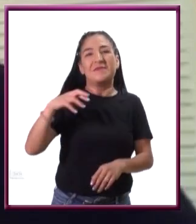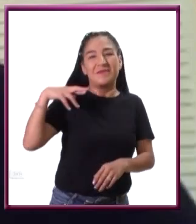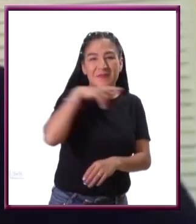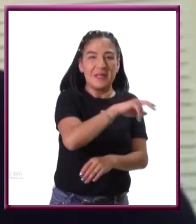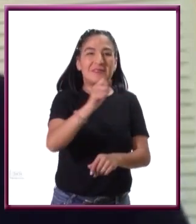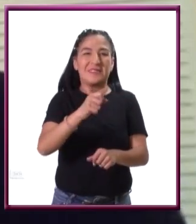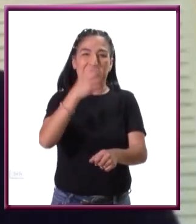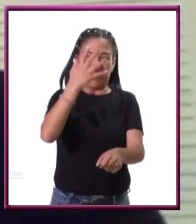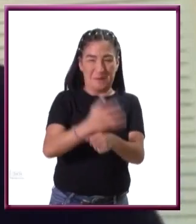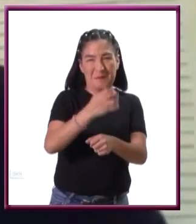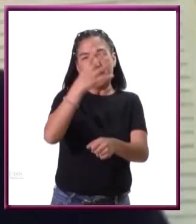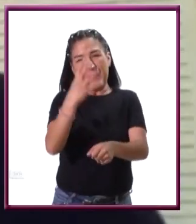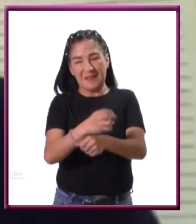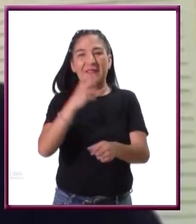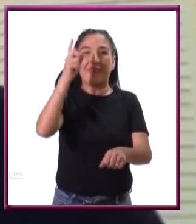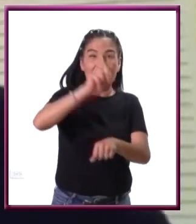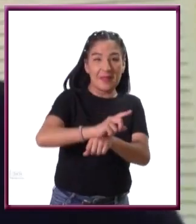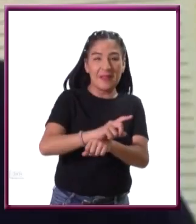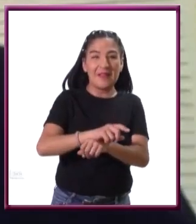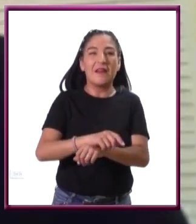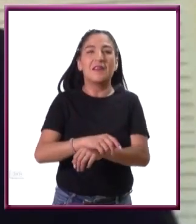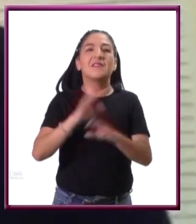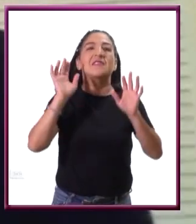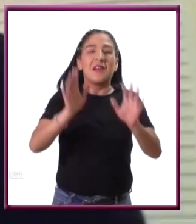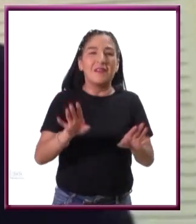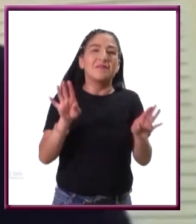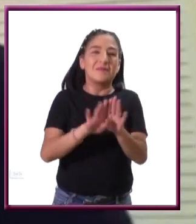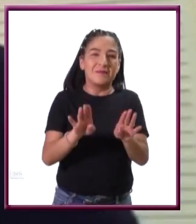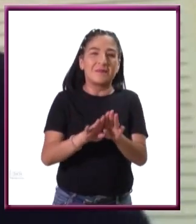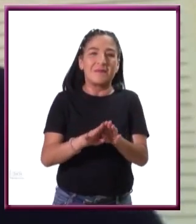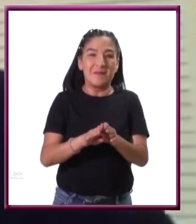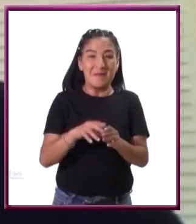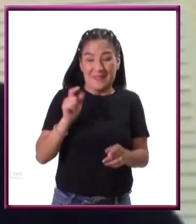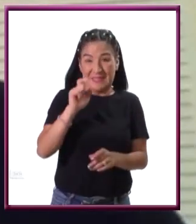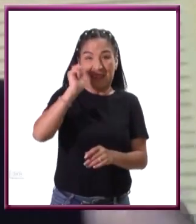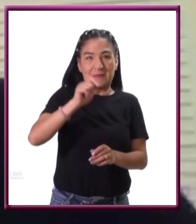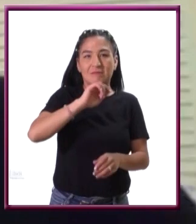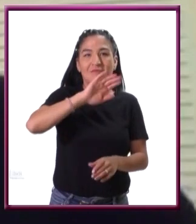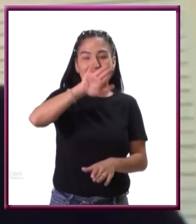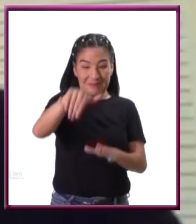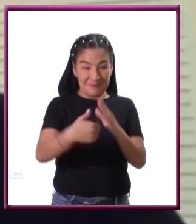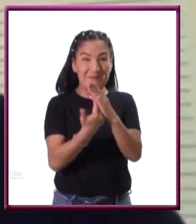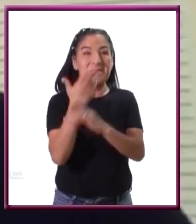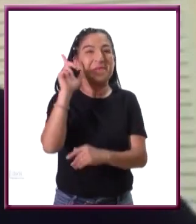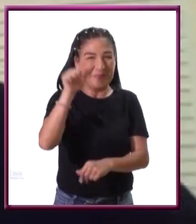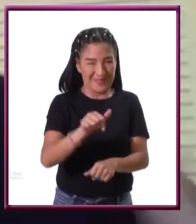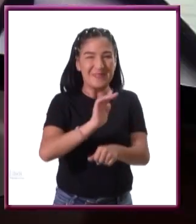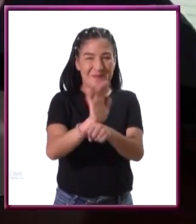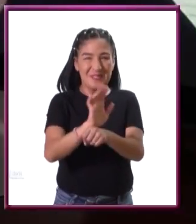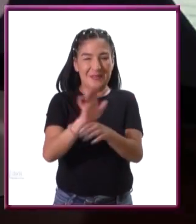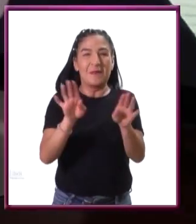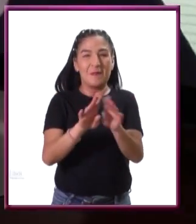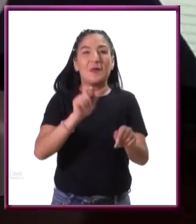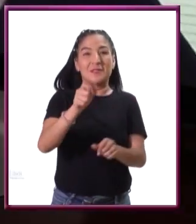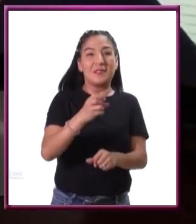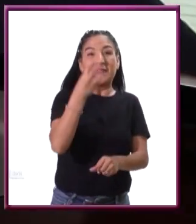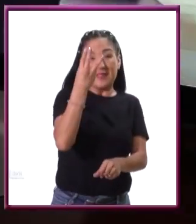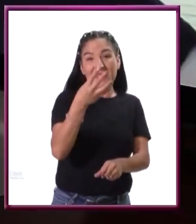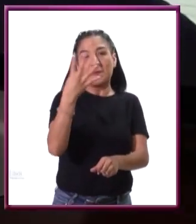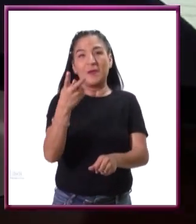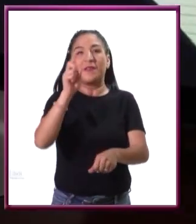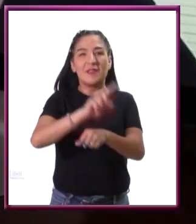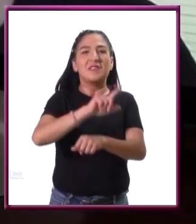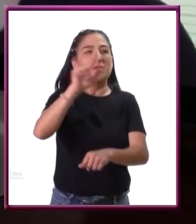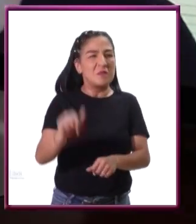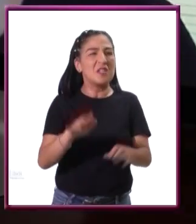ya estamos ya tenemos organismos, bueno, al día siguiente ya hay organismos pluricelulares, 2 o 3 días después ya hay vertebrados y de repente